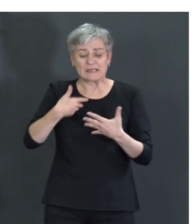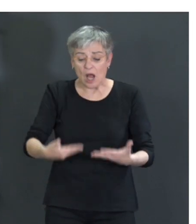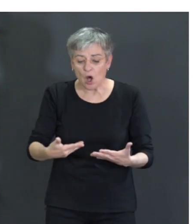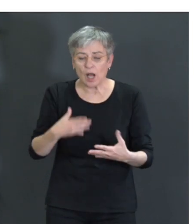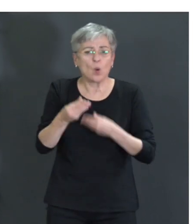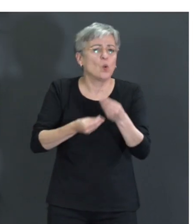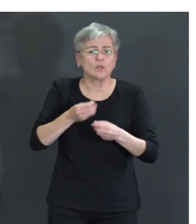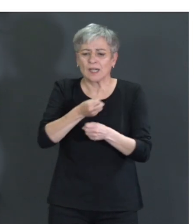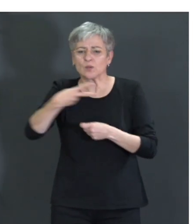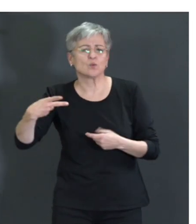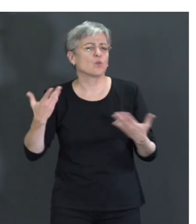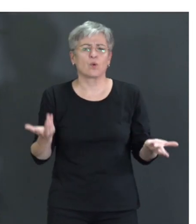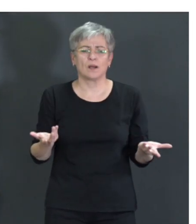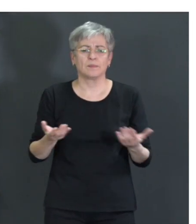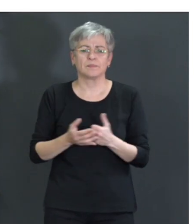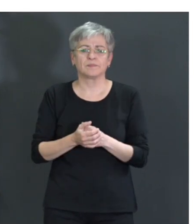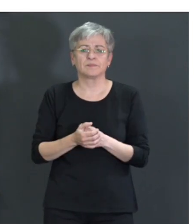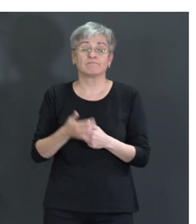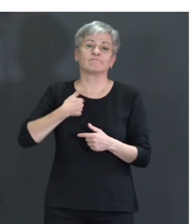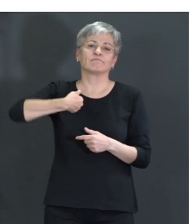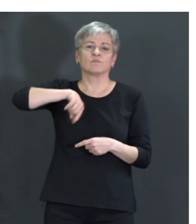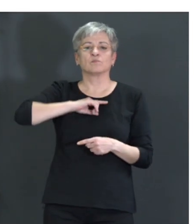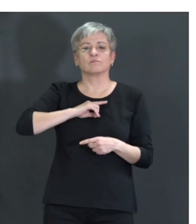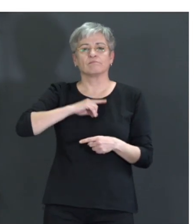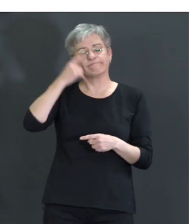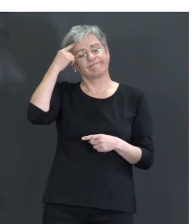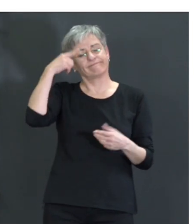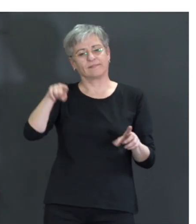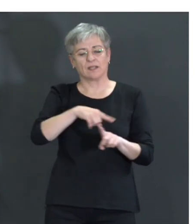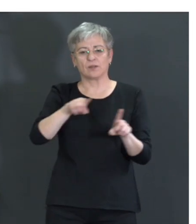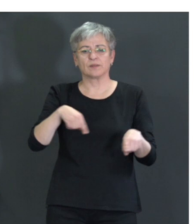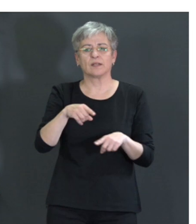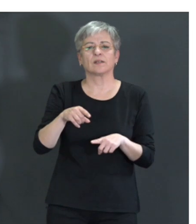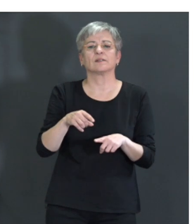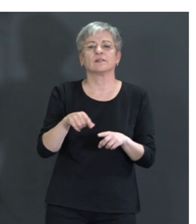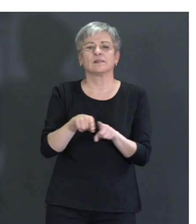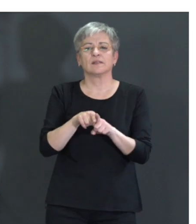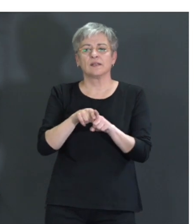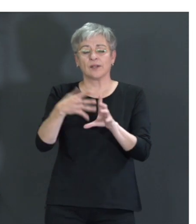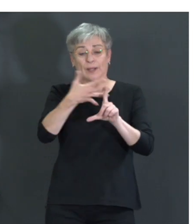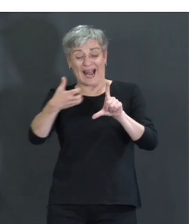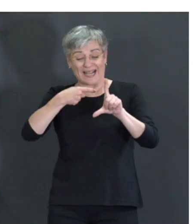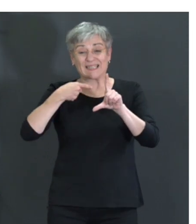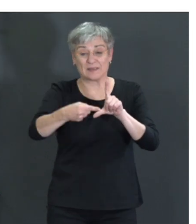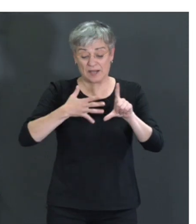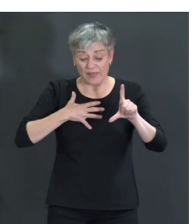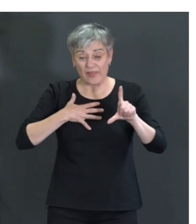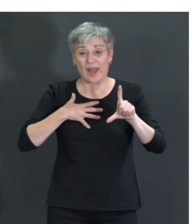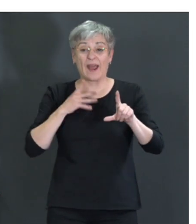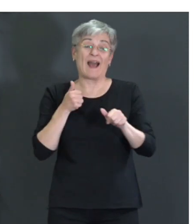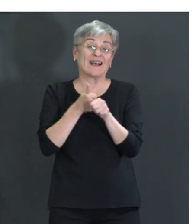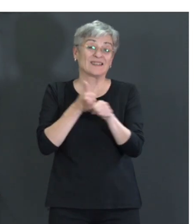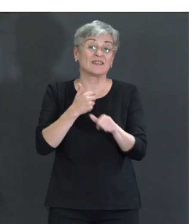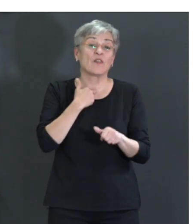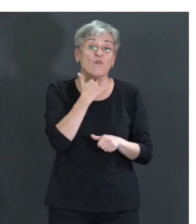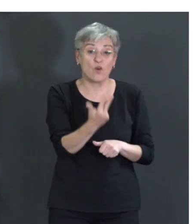momento? Vale, a ver, bueno, como todos sabemos, ¿no? Las skills de los asistentes de voz, ¿no? Que se utilizan por